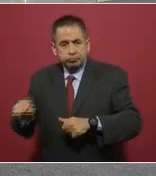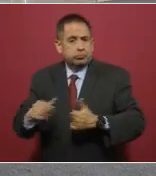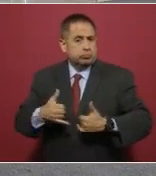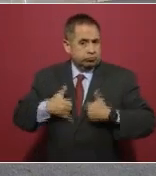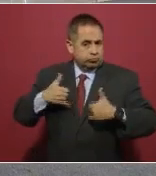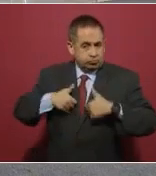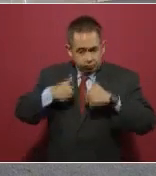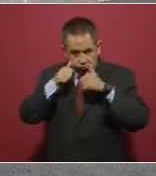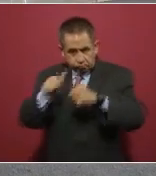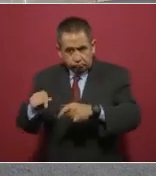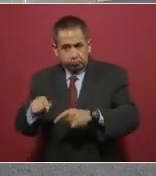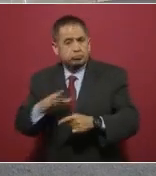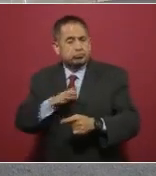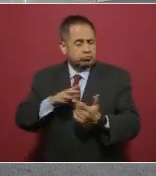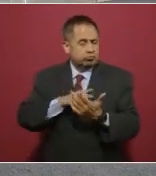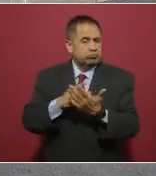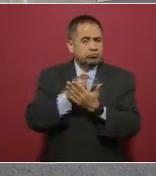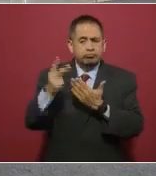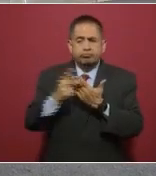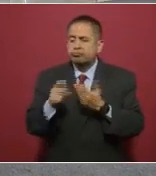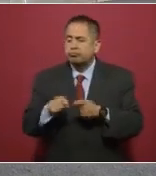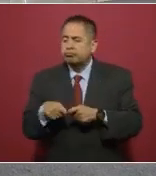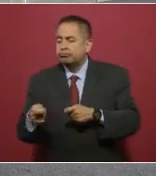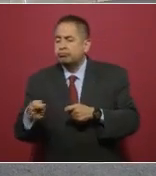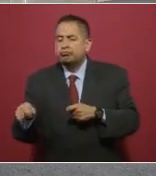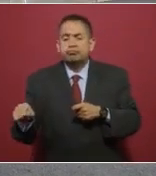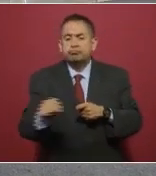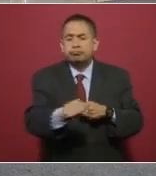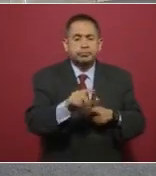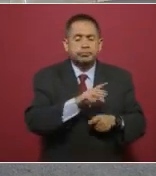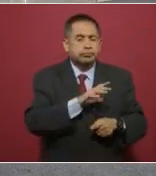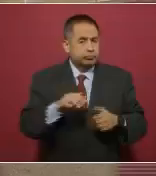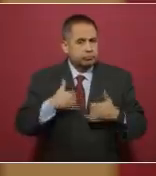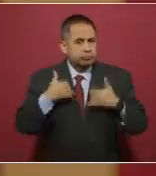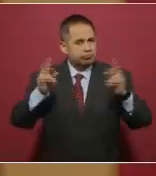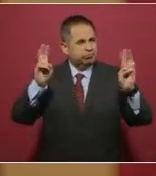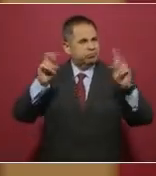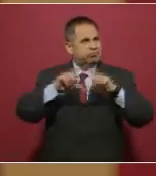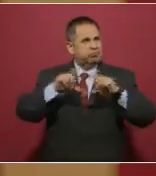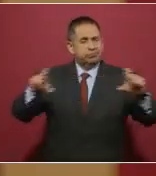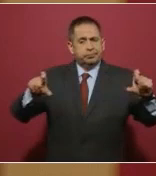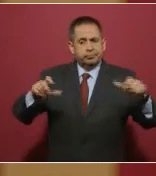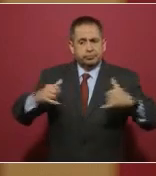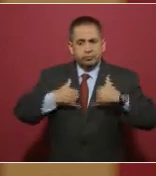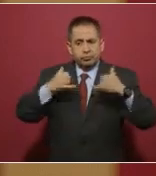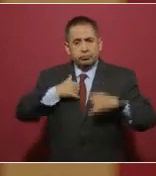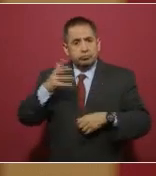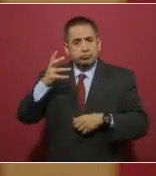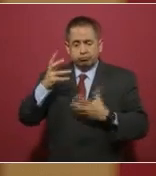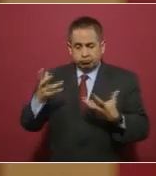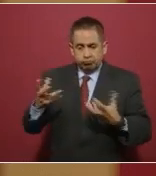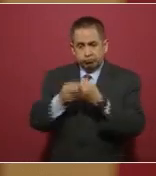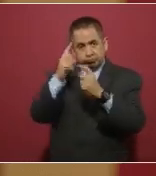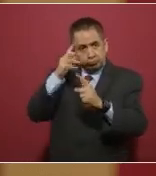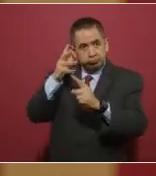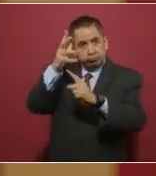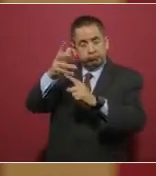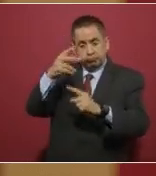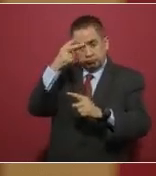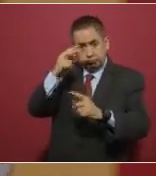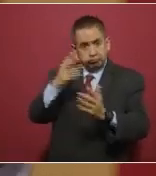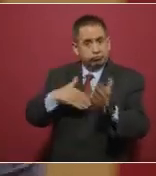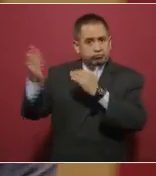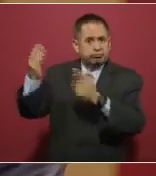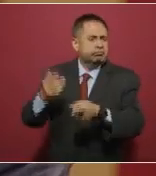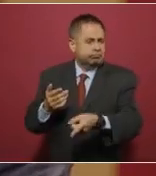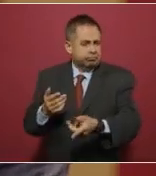jóvenes. Tenemos un programa que se llama Jóvenes Construyendo el Futuro, para que los jóvenes